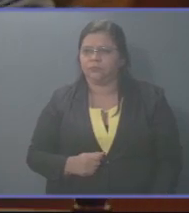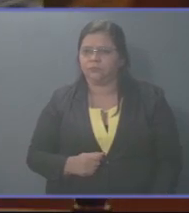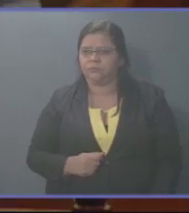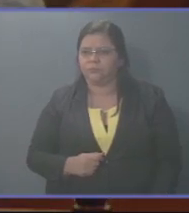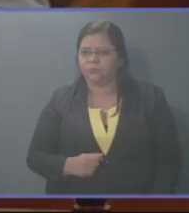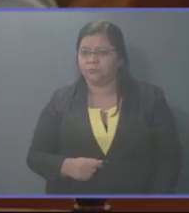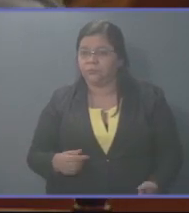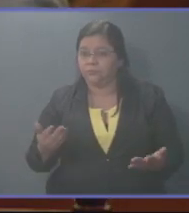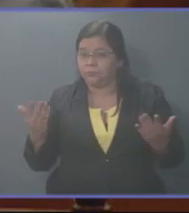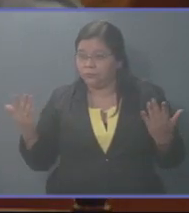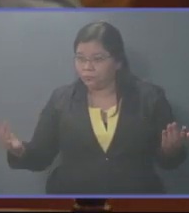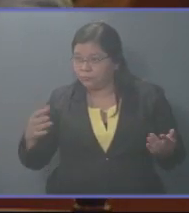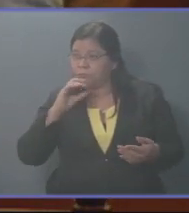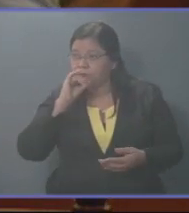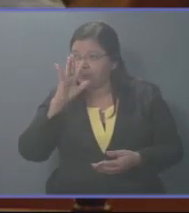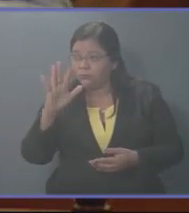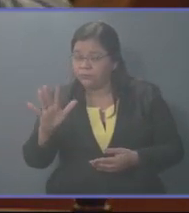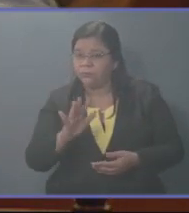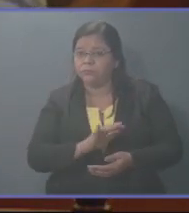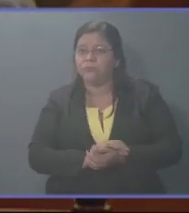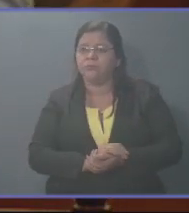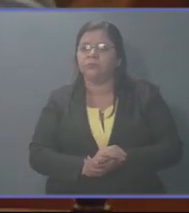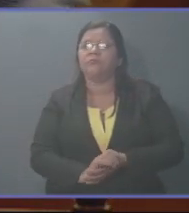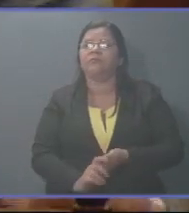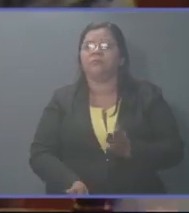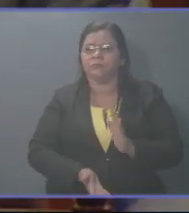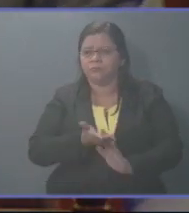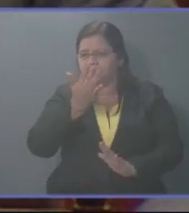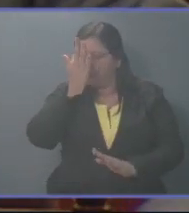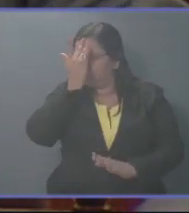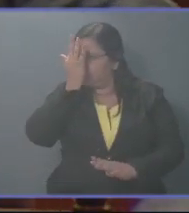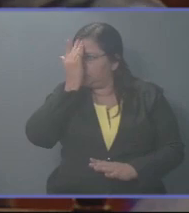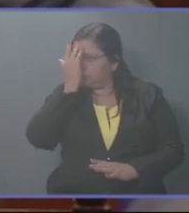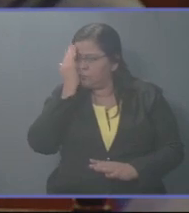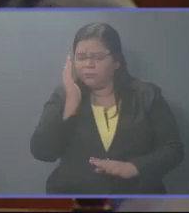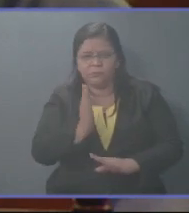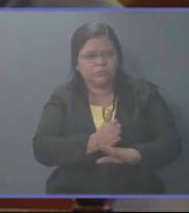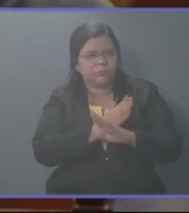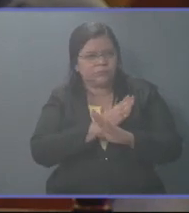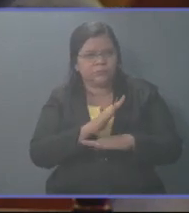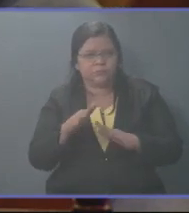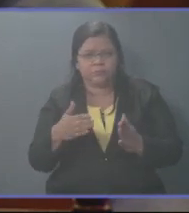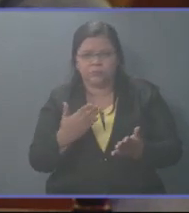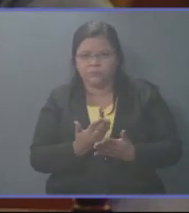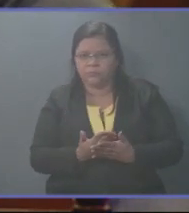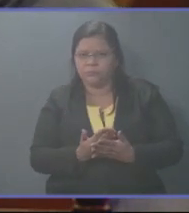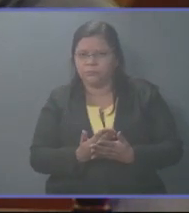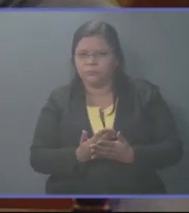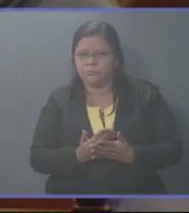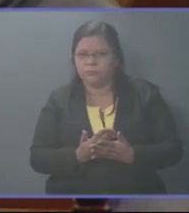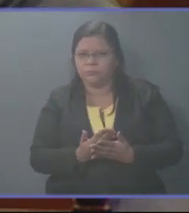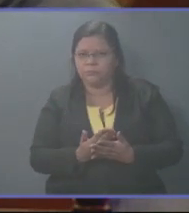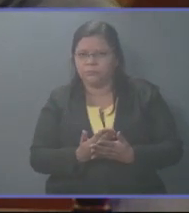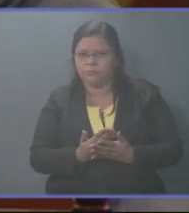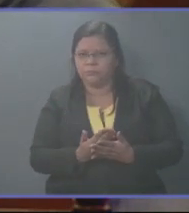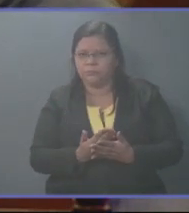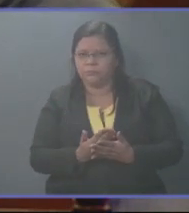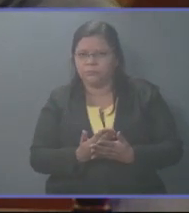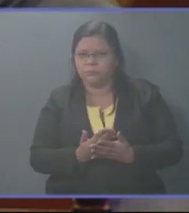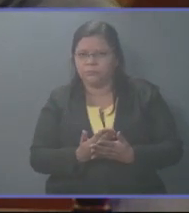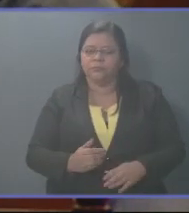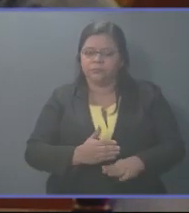Cuando expresan, están más preocupados de proteger a criminales que proteger a quienes nos